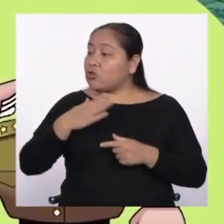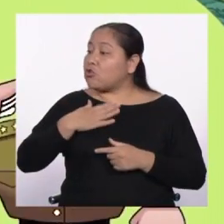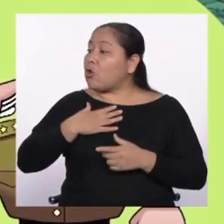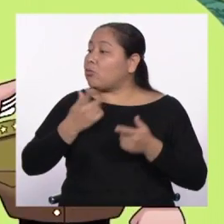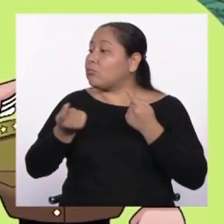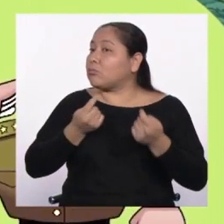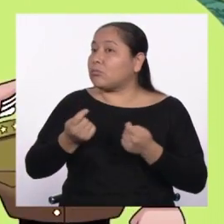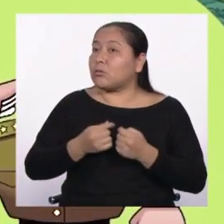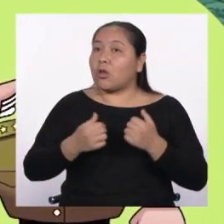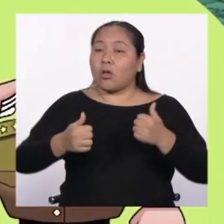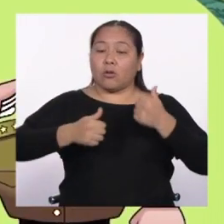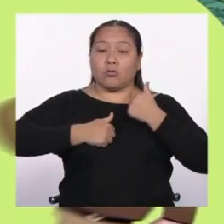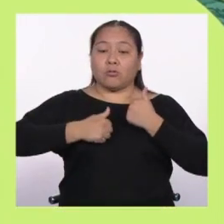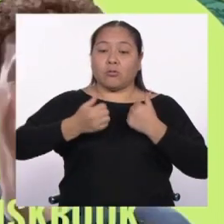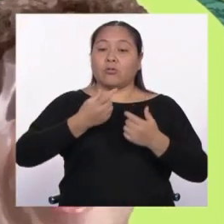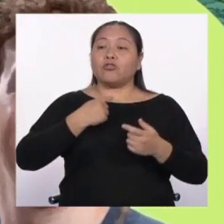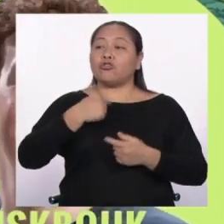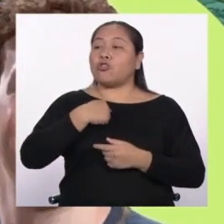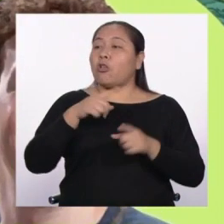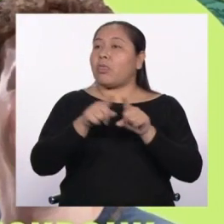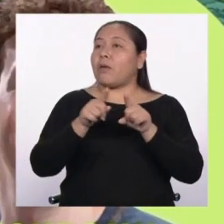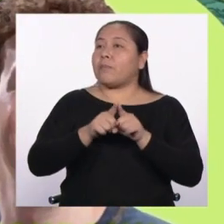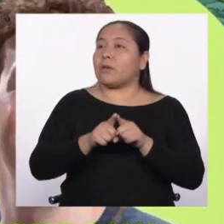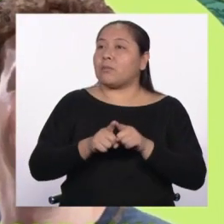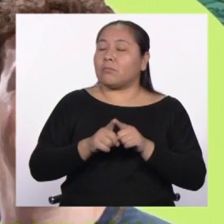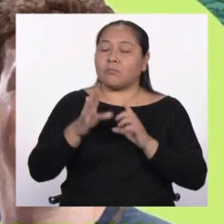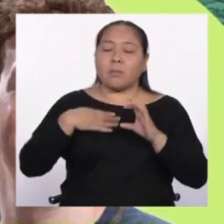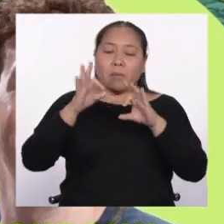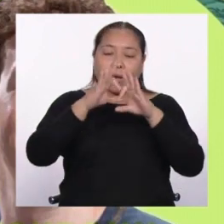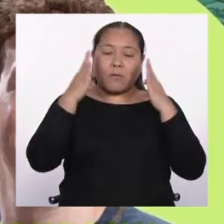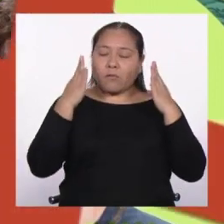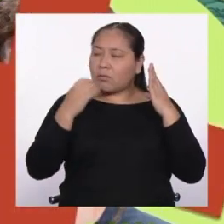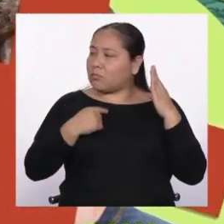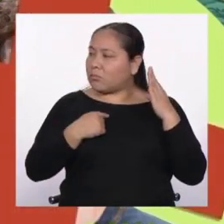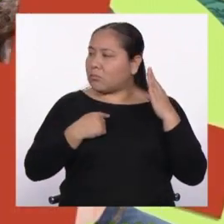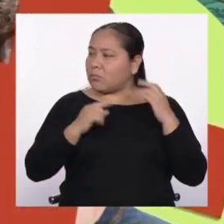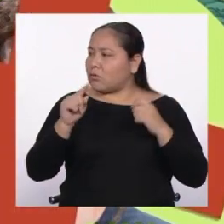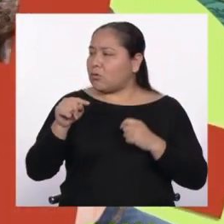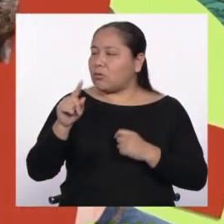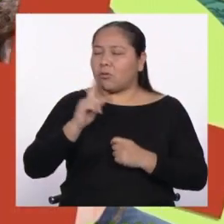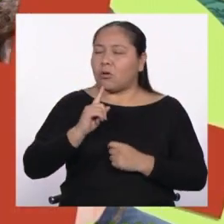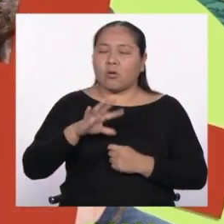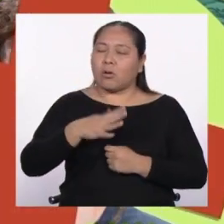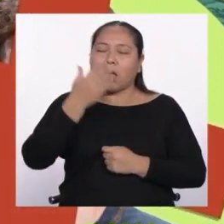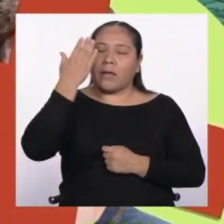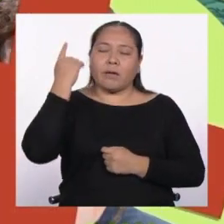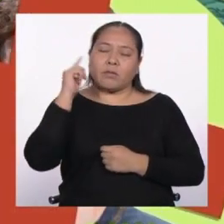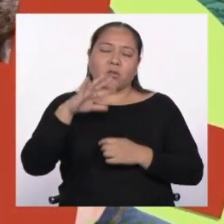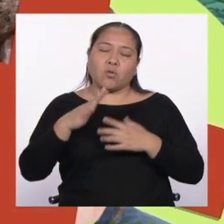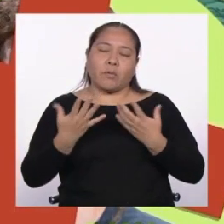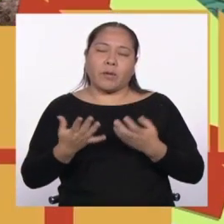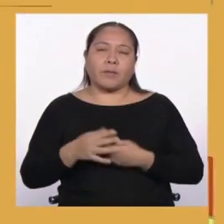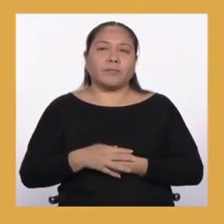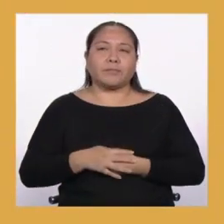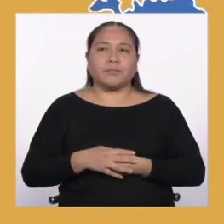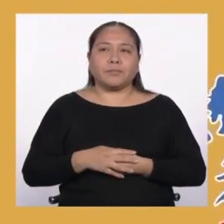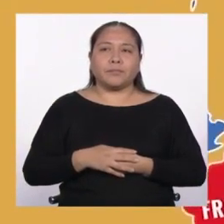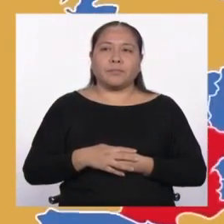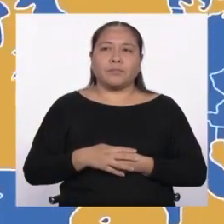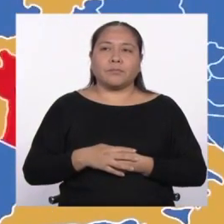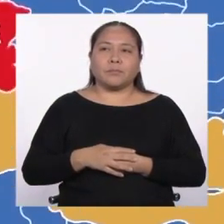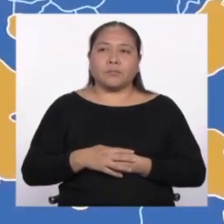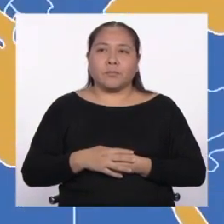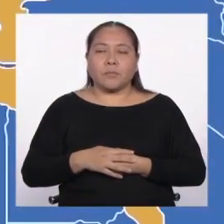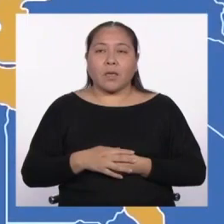Los ejércitos, yo también. Mi página de Facebook, no. ¿Verdad que esa época no tenía?